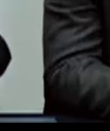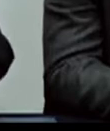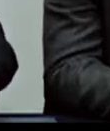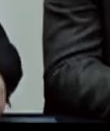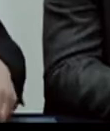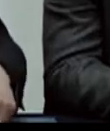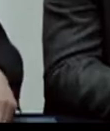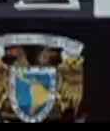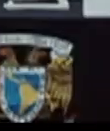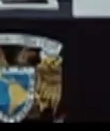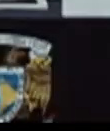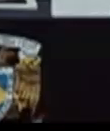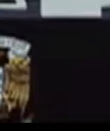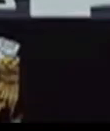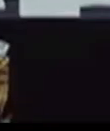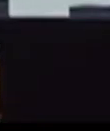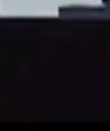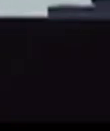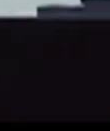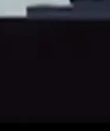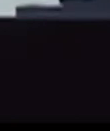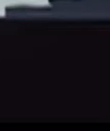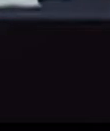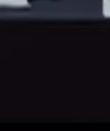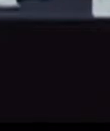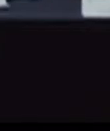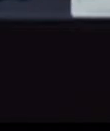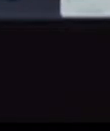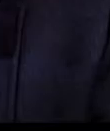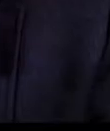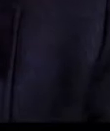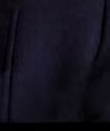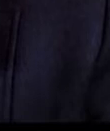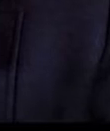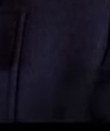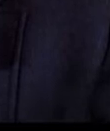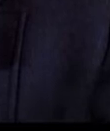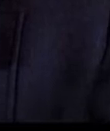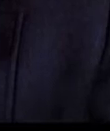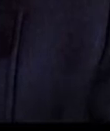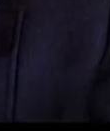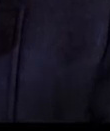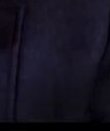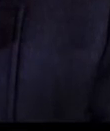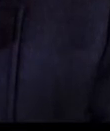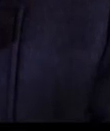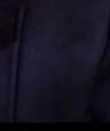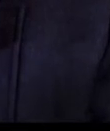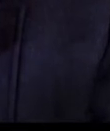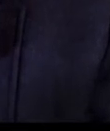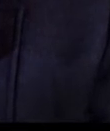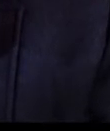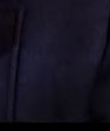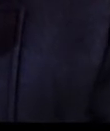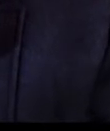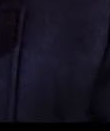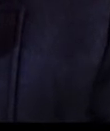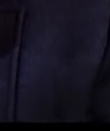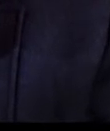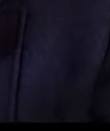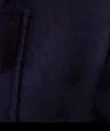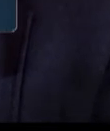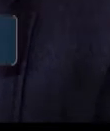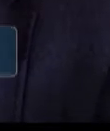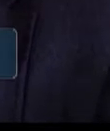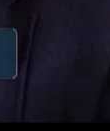plazo es un compromiso que el PUED ha asumido desde su concepción. Hemos insistido mucho en que tenemos los